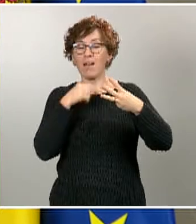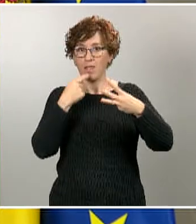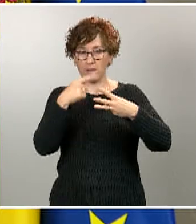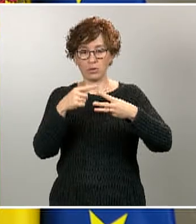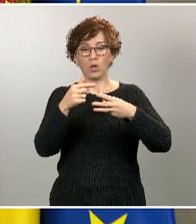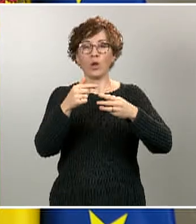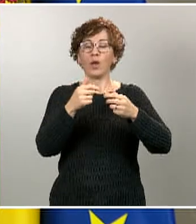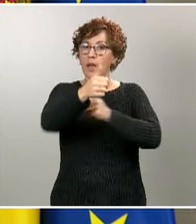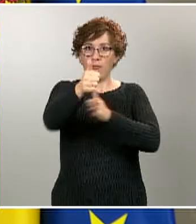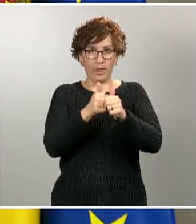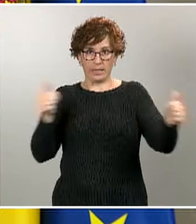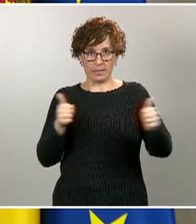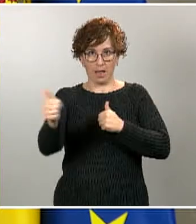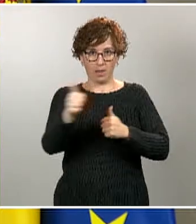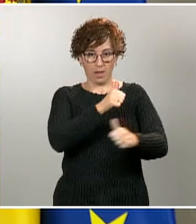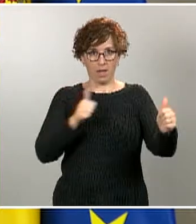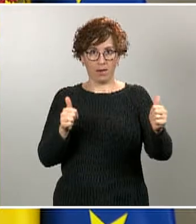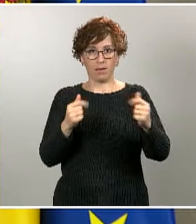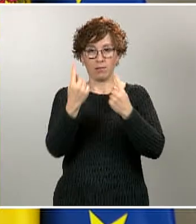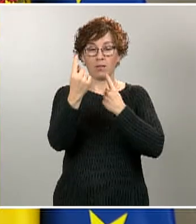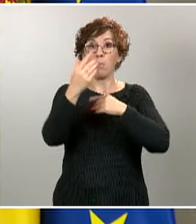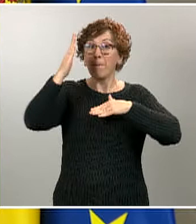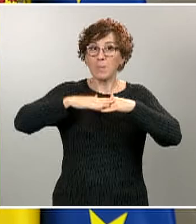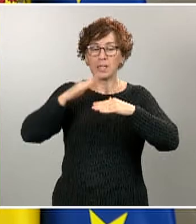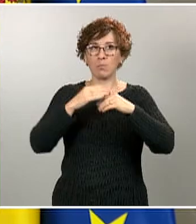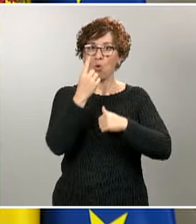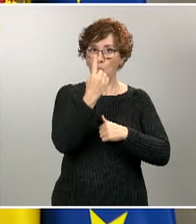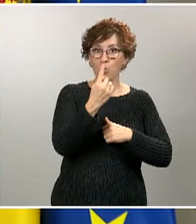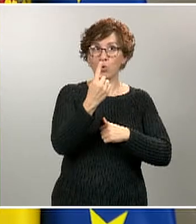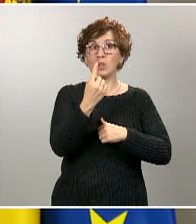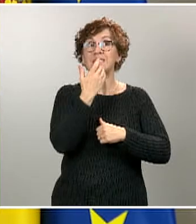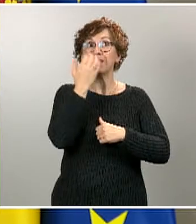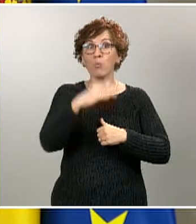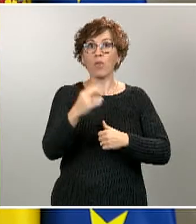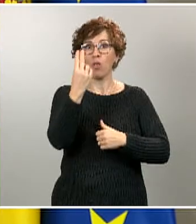1 metro, si es posible 2 metros, el lavado de manos,